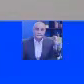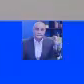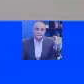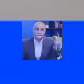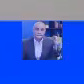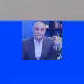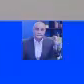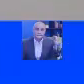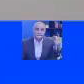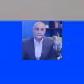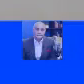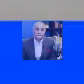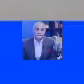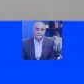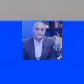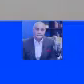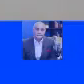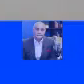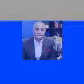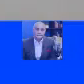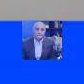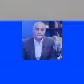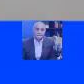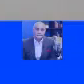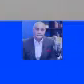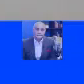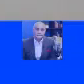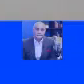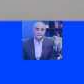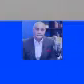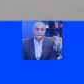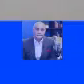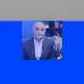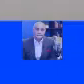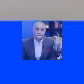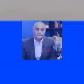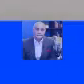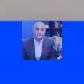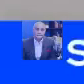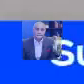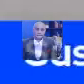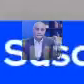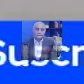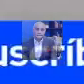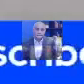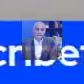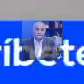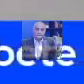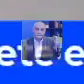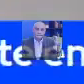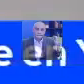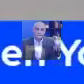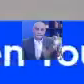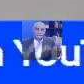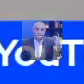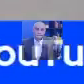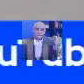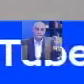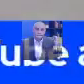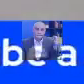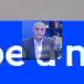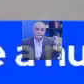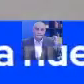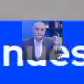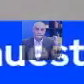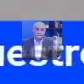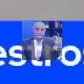que se niega a abrir la puerta para la reparación de los daños, y tenemos que seguir exigiendo, ¿no? Más allá de los dichos, hechos del